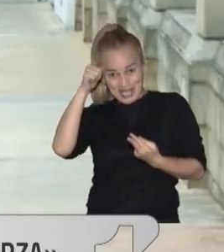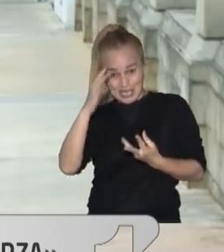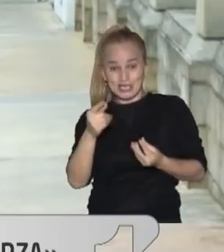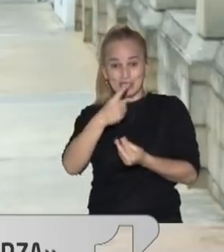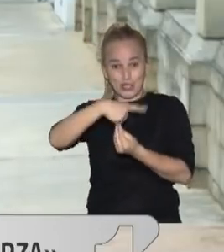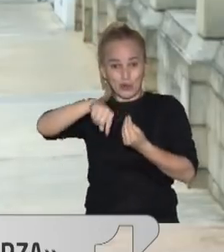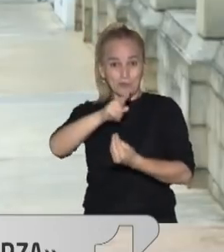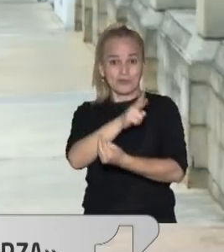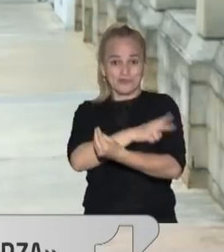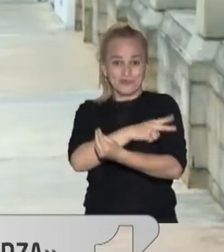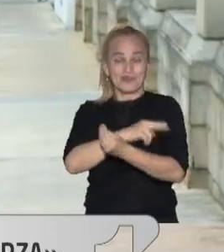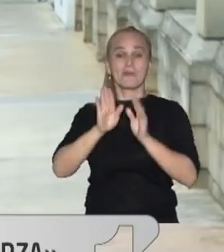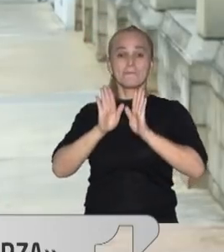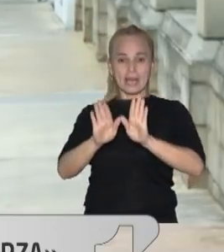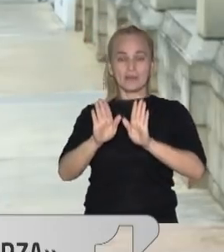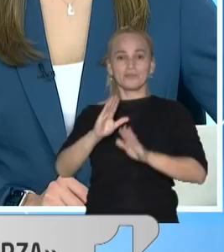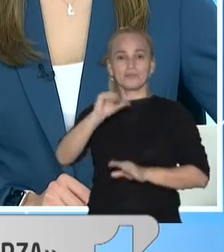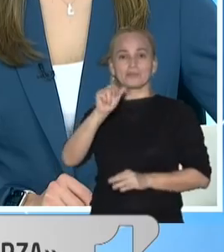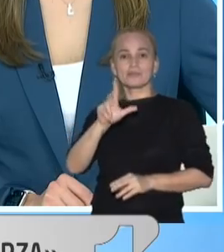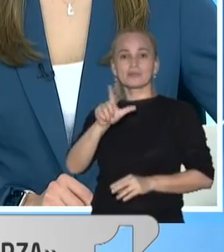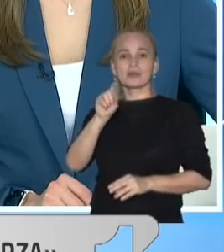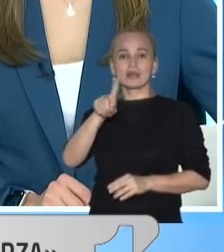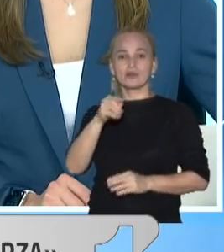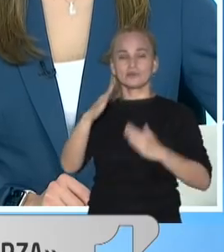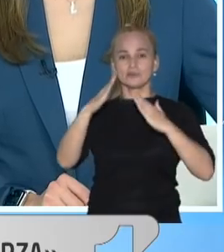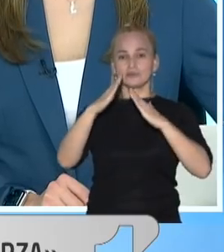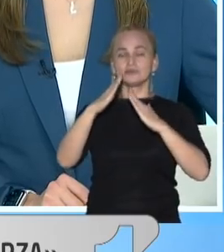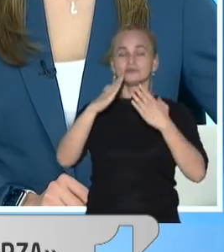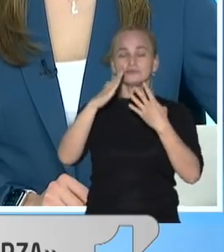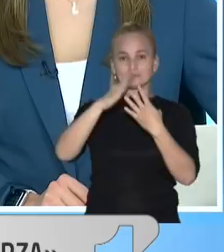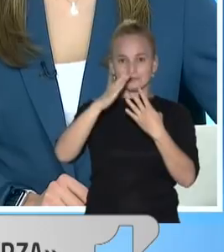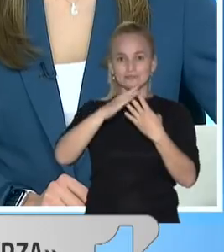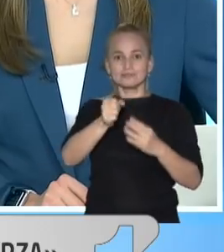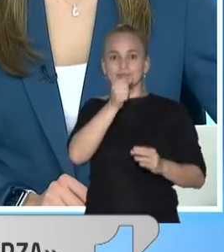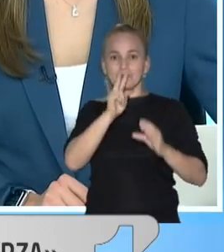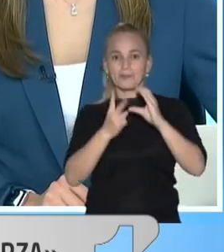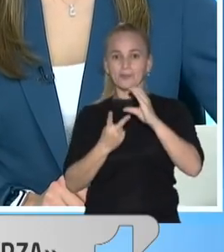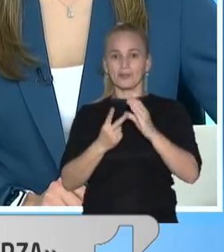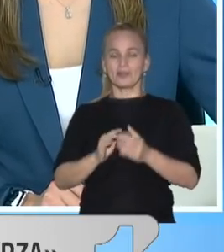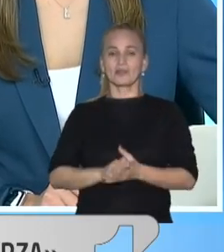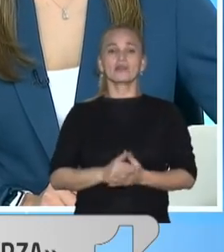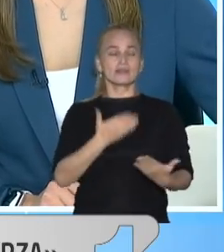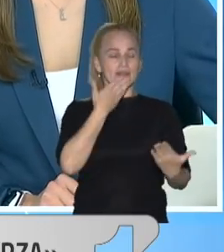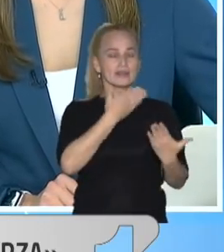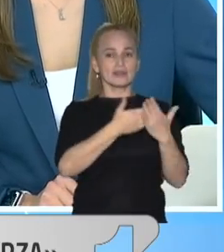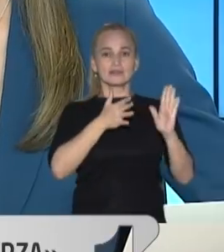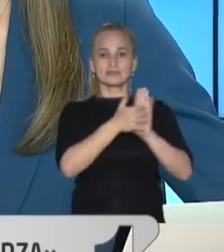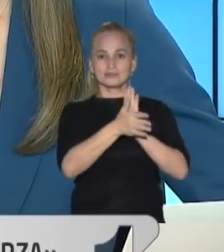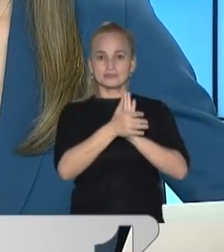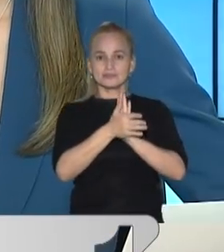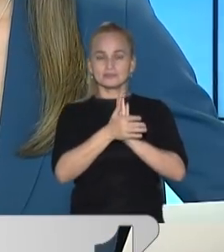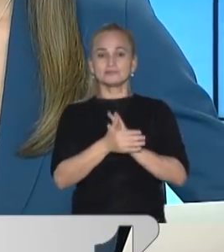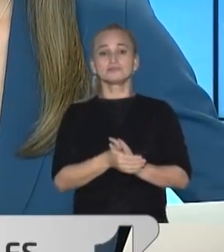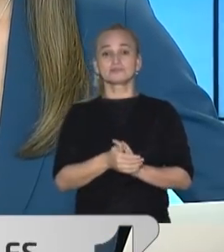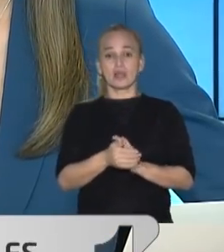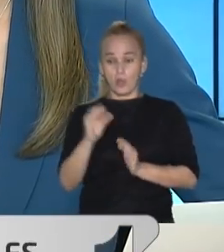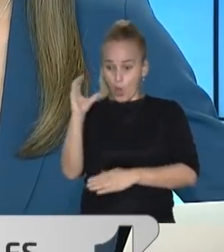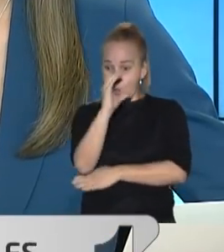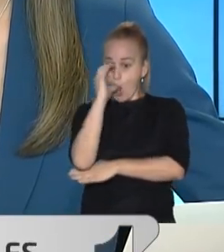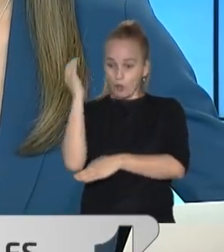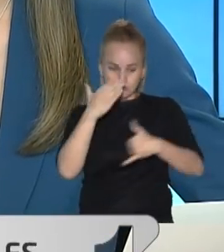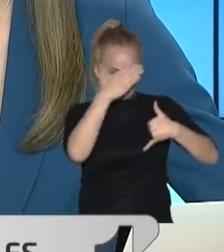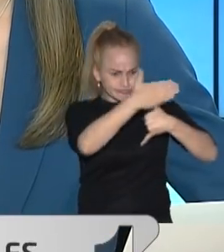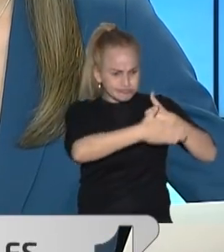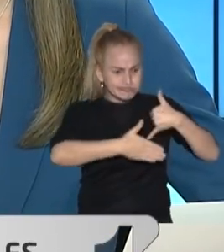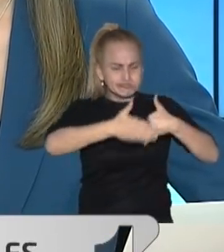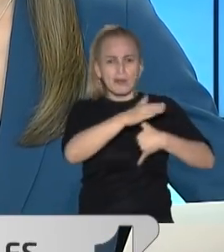Comité Nacional del Paro. Con Carlos Ruiz desde la Casa de Nariño, Noticentro 1, CMI. Carlos, muchas gracias. A nivel nacional se